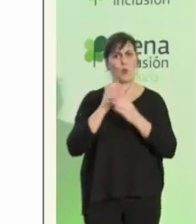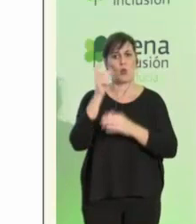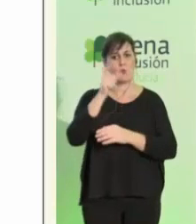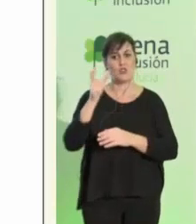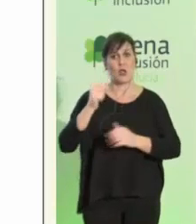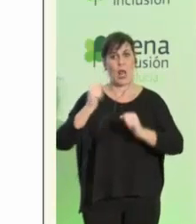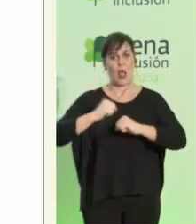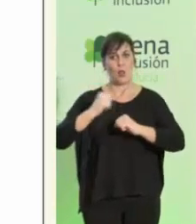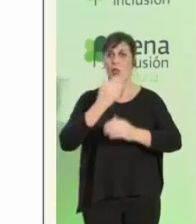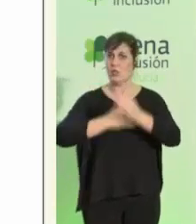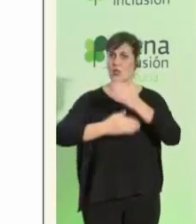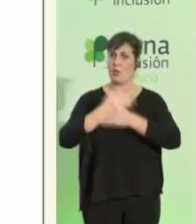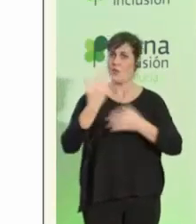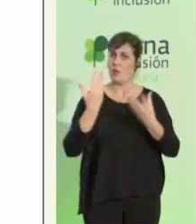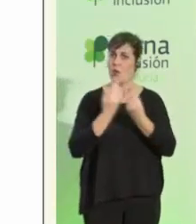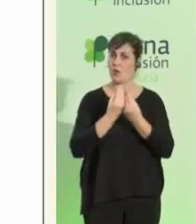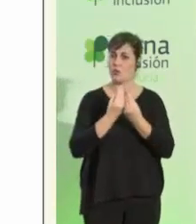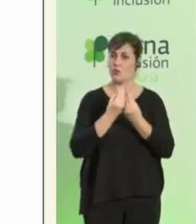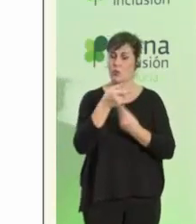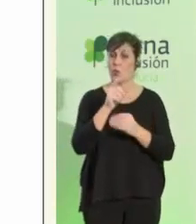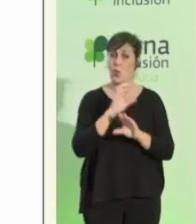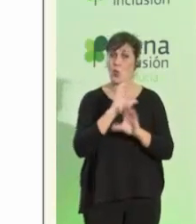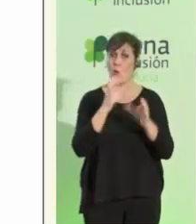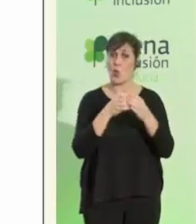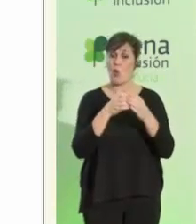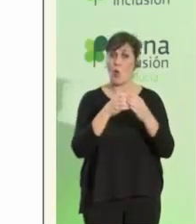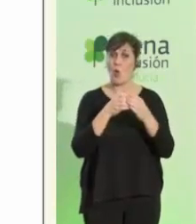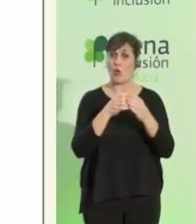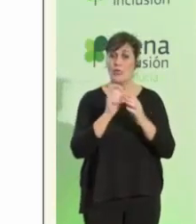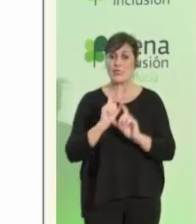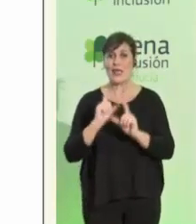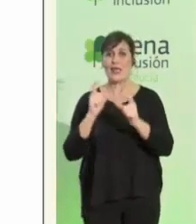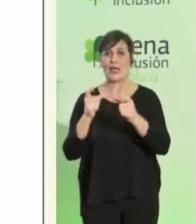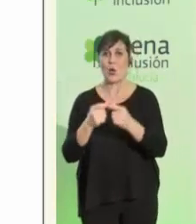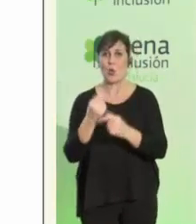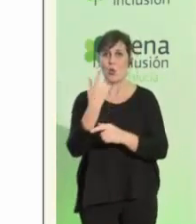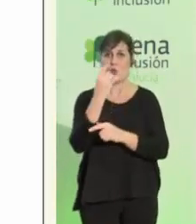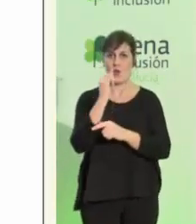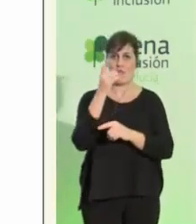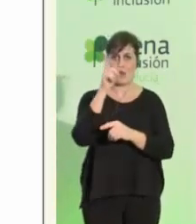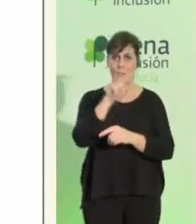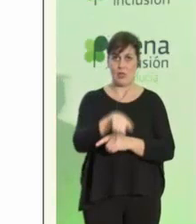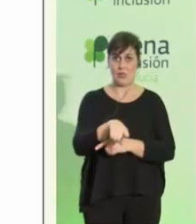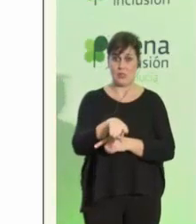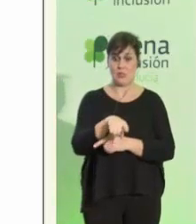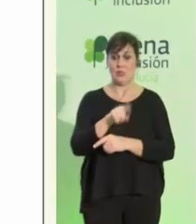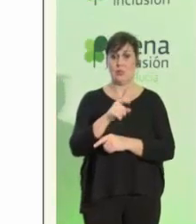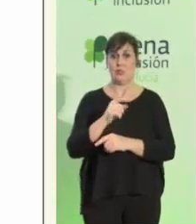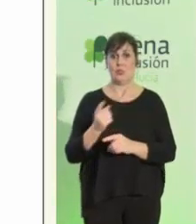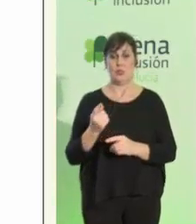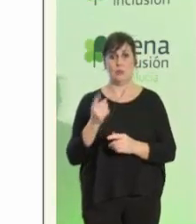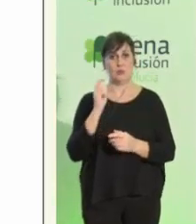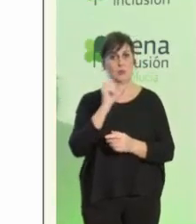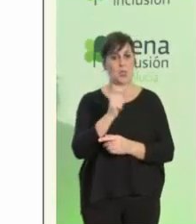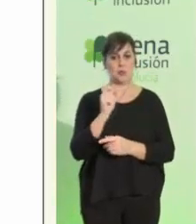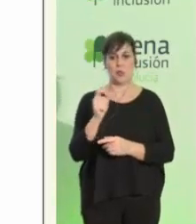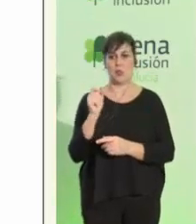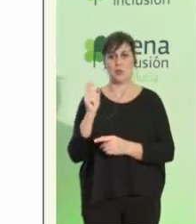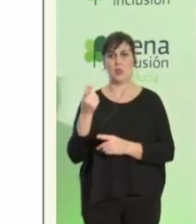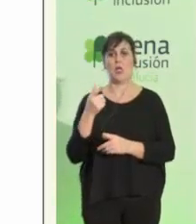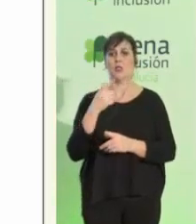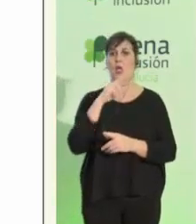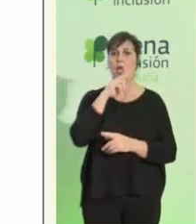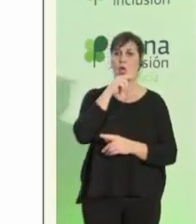adultos. Es un grupo que se reúne una vez por mes y hablan sobre leyes, convenciones,